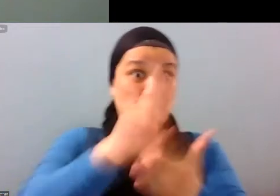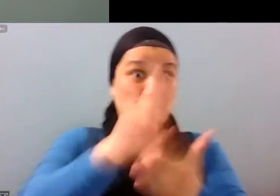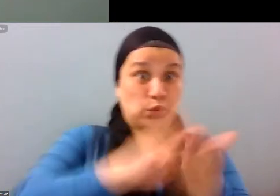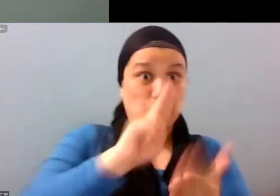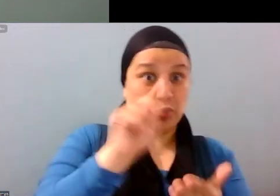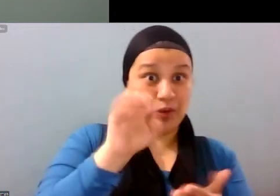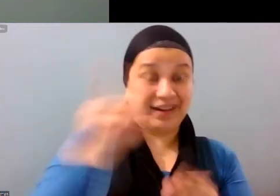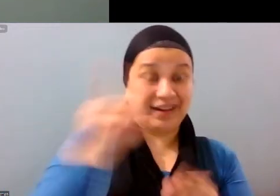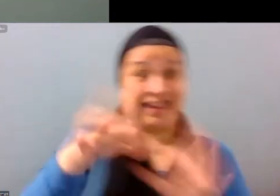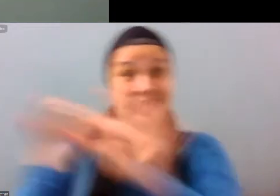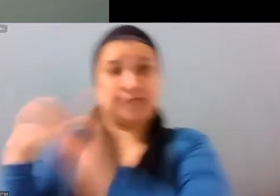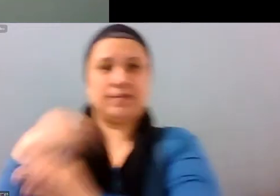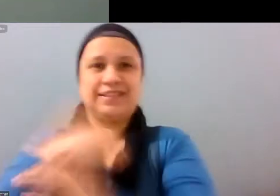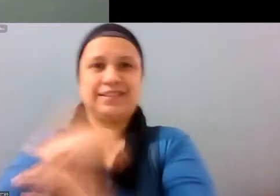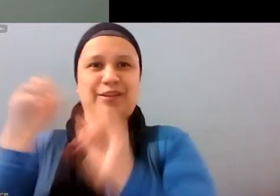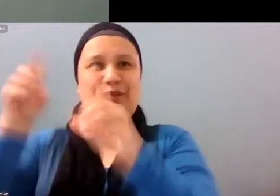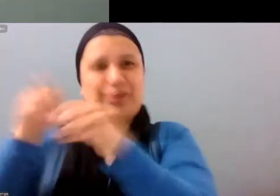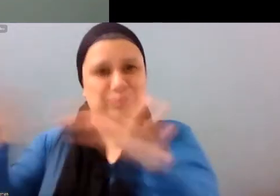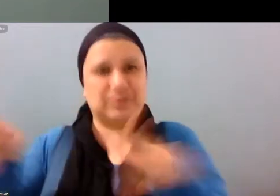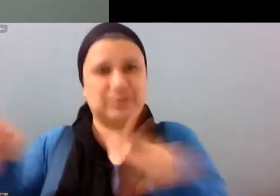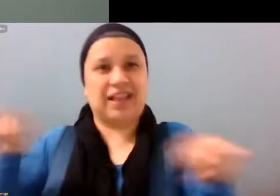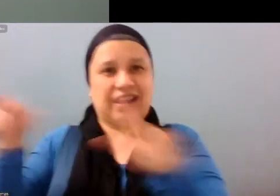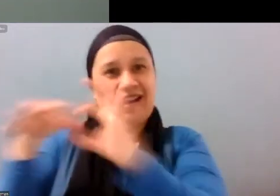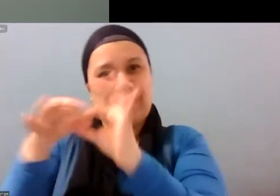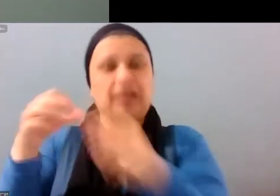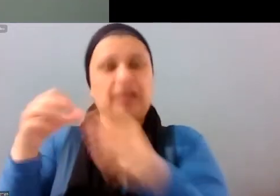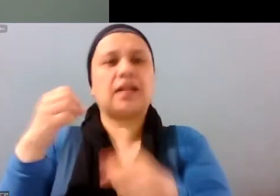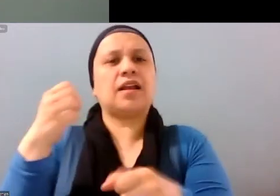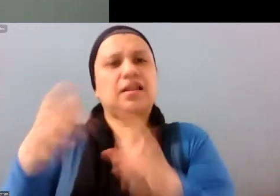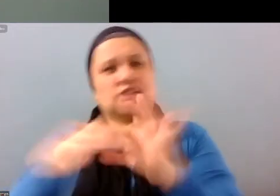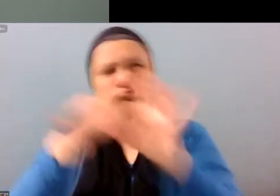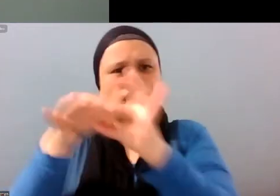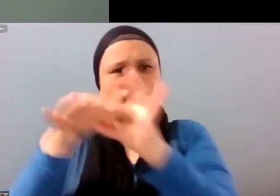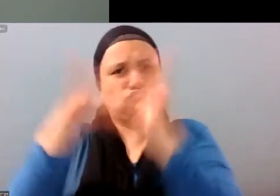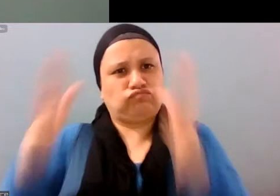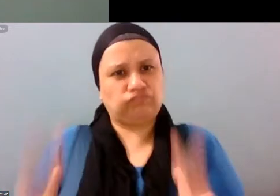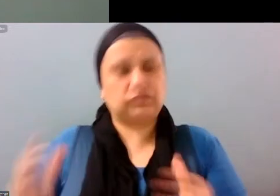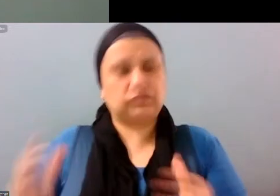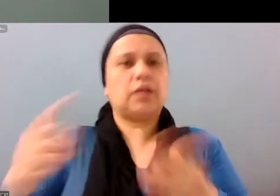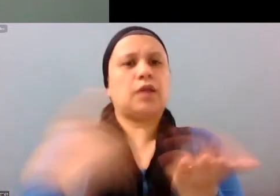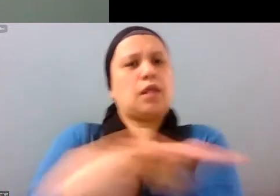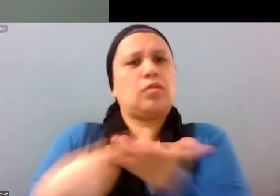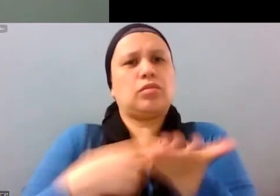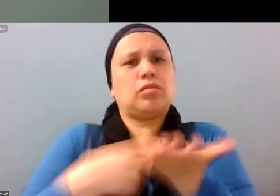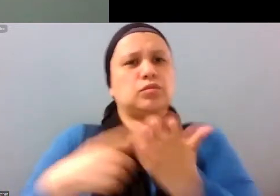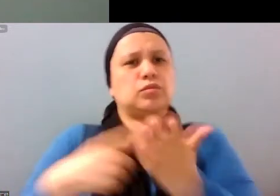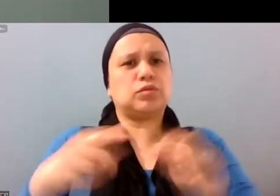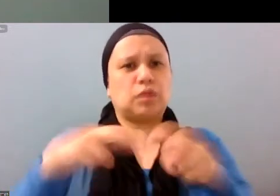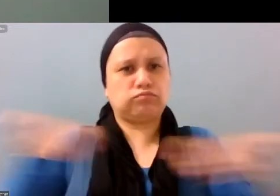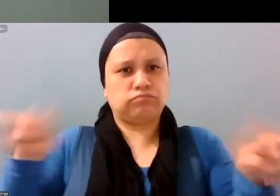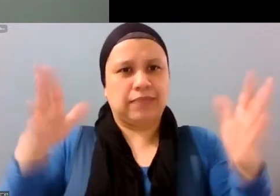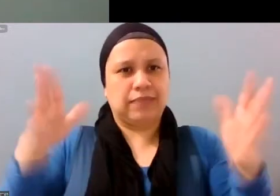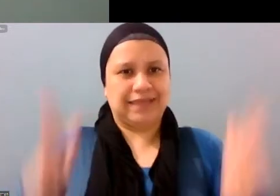ella se va a encargar de moderar la discusión con las personas panelistas adelante doña Carla